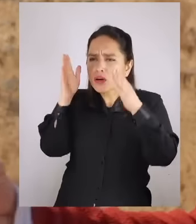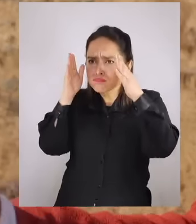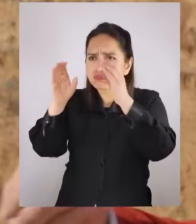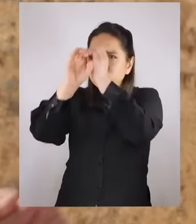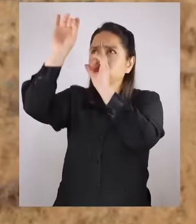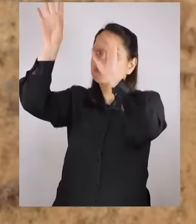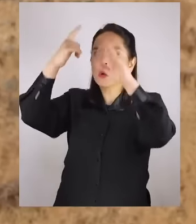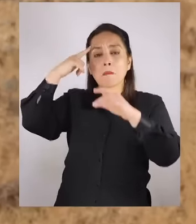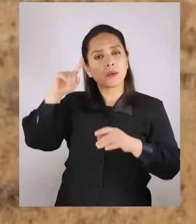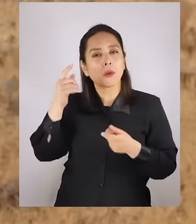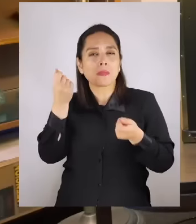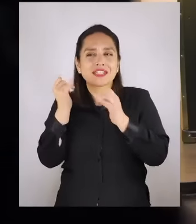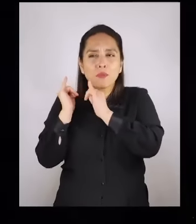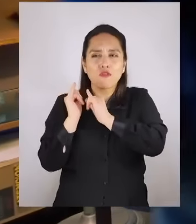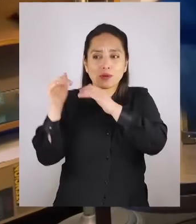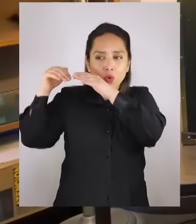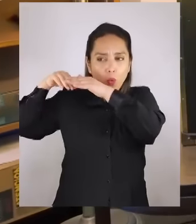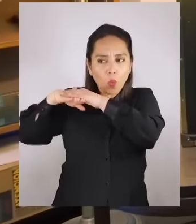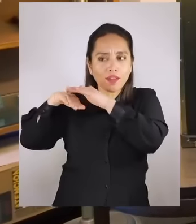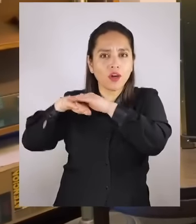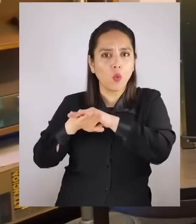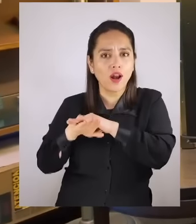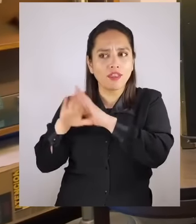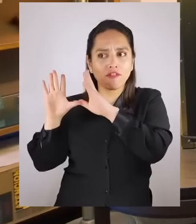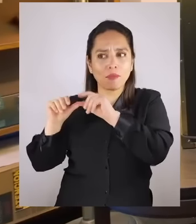se va guardando en alguna parte.